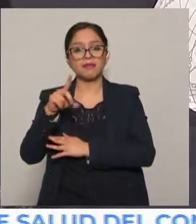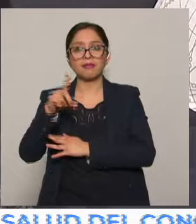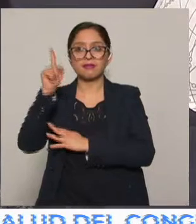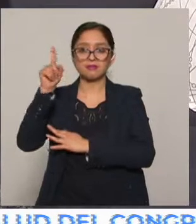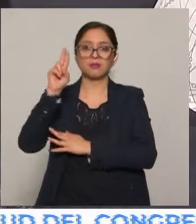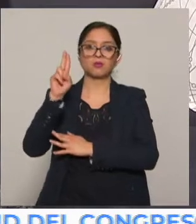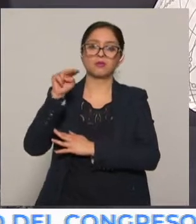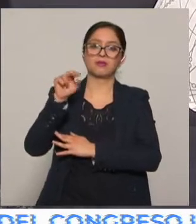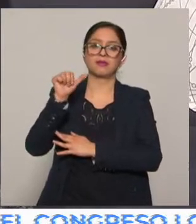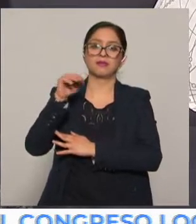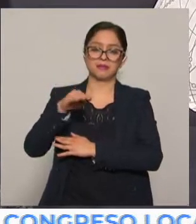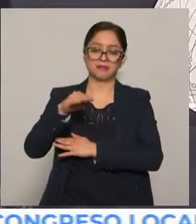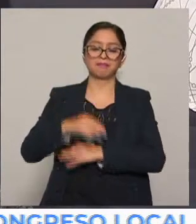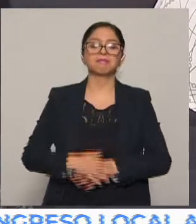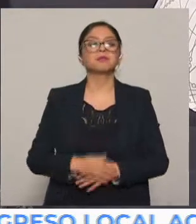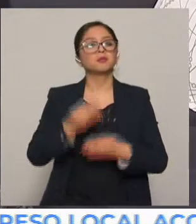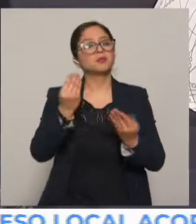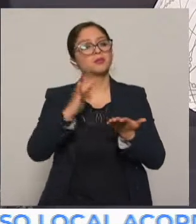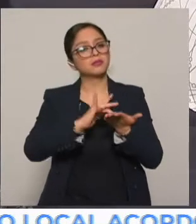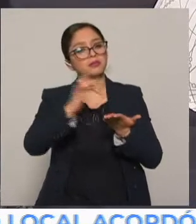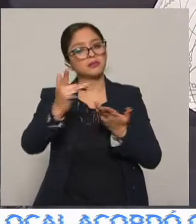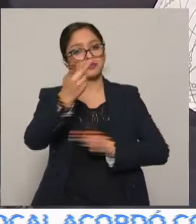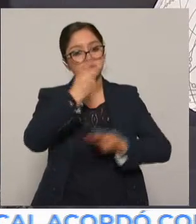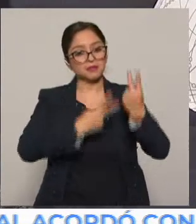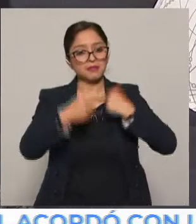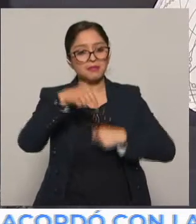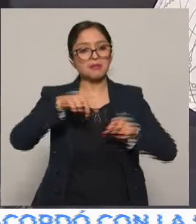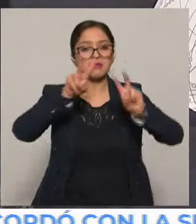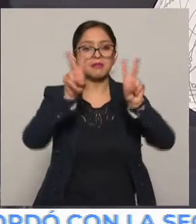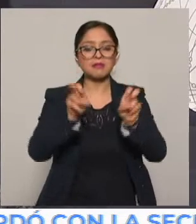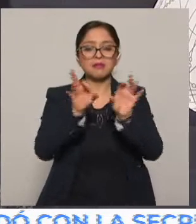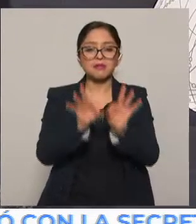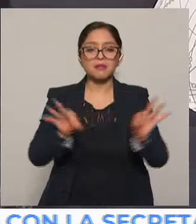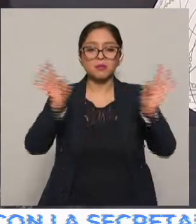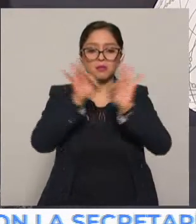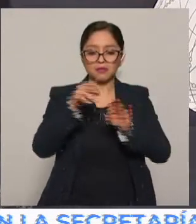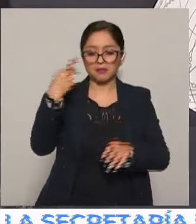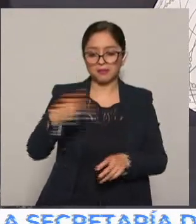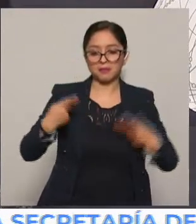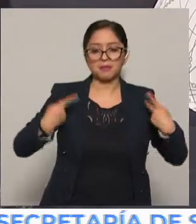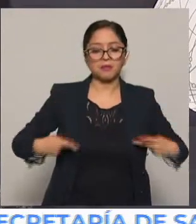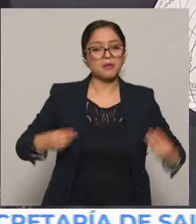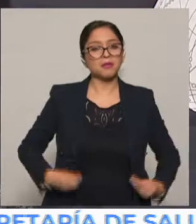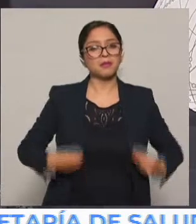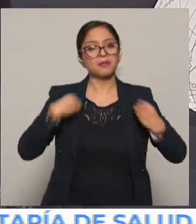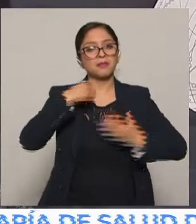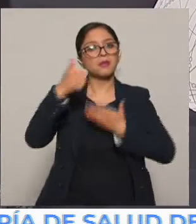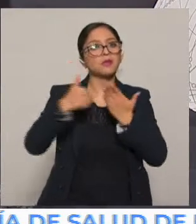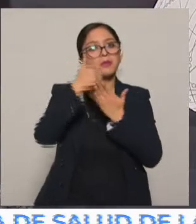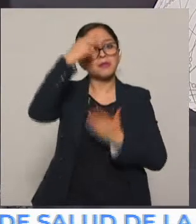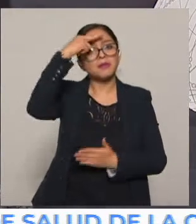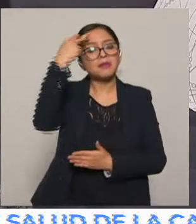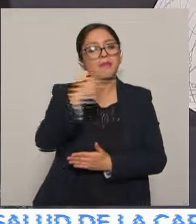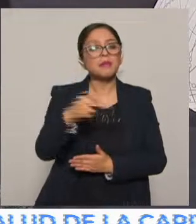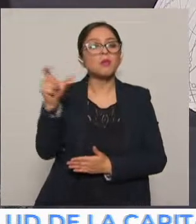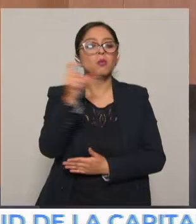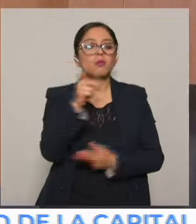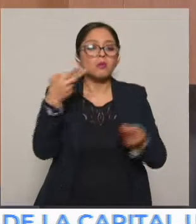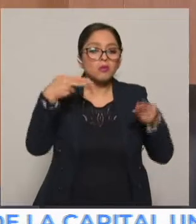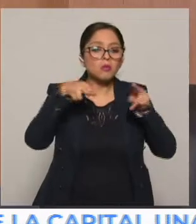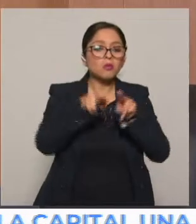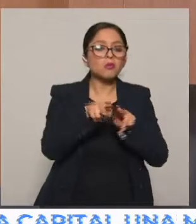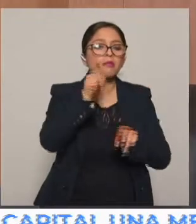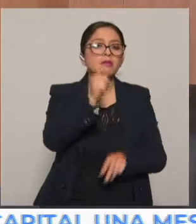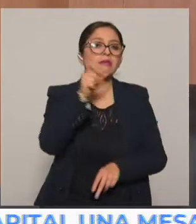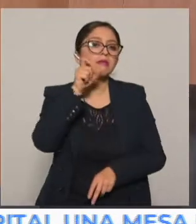tema importante, gracias, pues para todos los habitantes de la Ciudad de México, el tema de la atención a las víctimas de violencia sexual, no nada